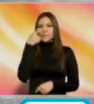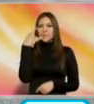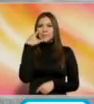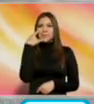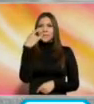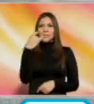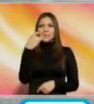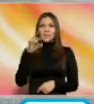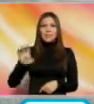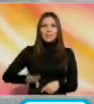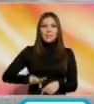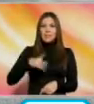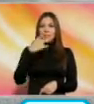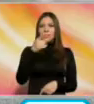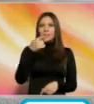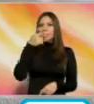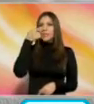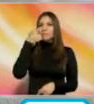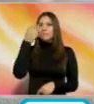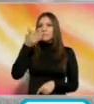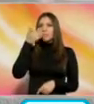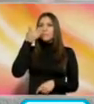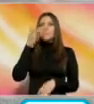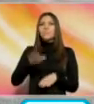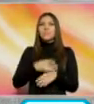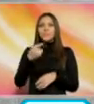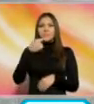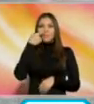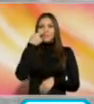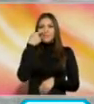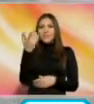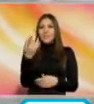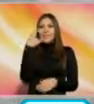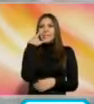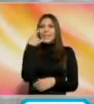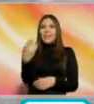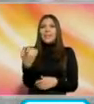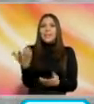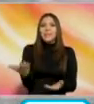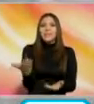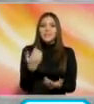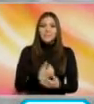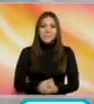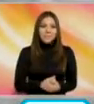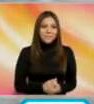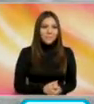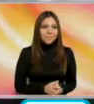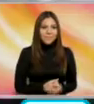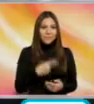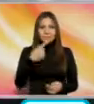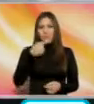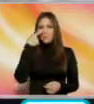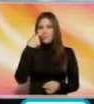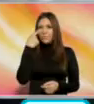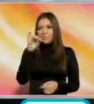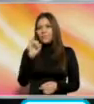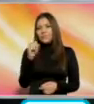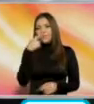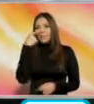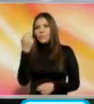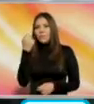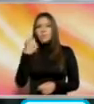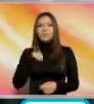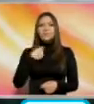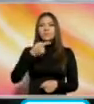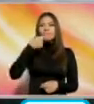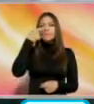Sí, que tiene tienen. un olor muy ¿A ¿A qué particular. huele, Gus? Hurones. ¿Por qué huele tan...? Penetrante. Particular. Fuerte, Particular. olor Es penetrante, fuerte. diría A mí yo. me gusta la verdad el aromita